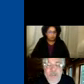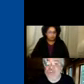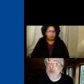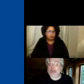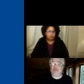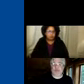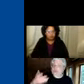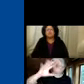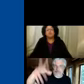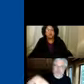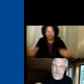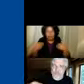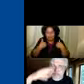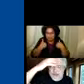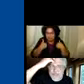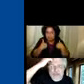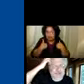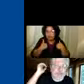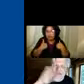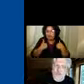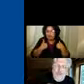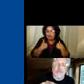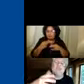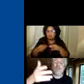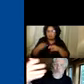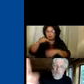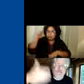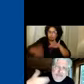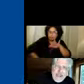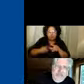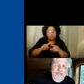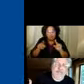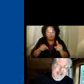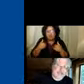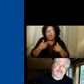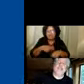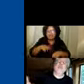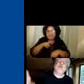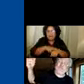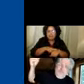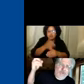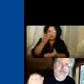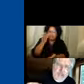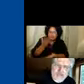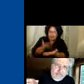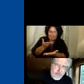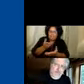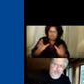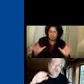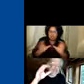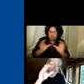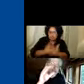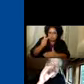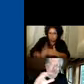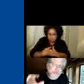de profesional para poder aumentar salarios. Próxima página, por favor. Y mencionamos brevemente, y no voy a